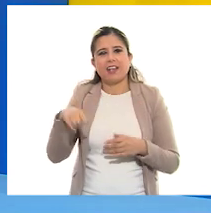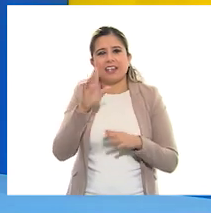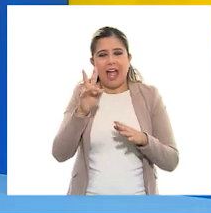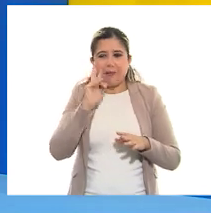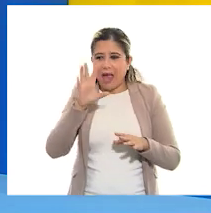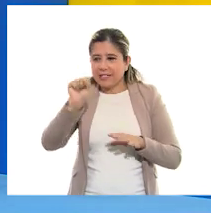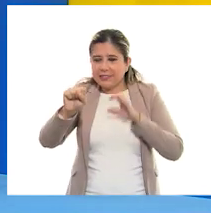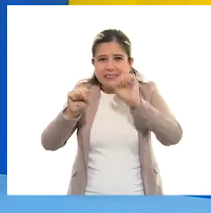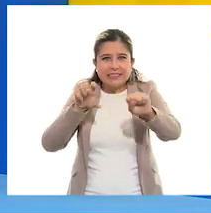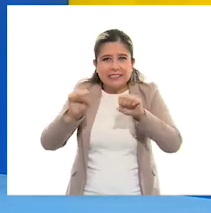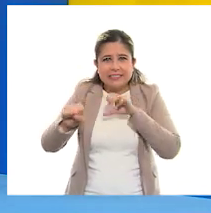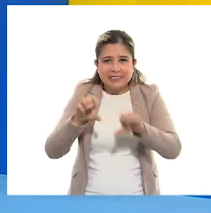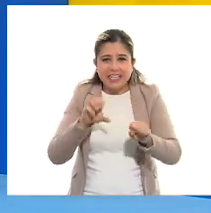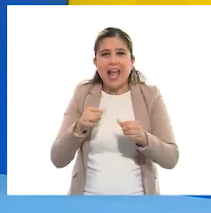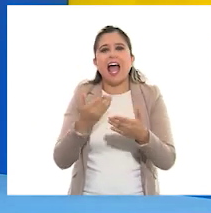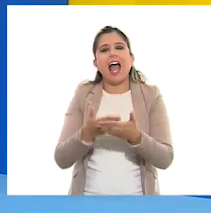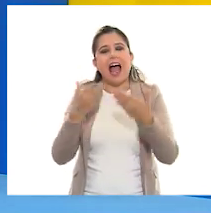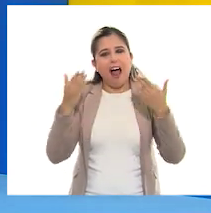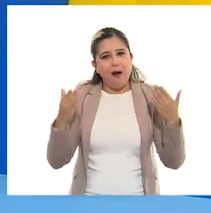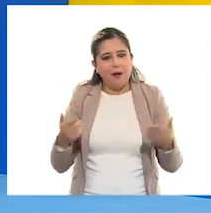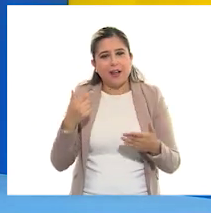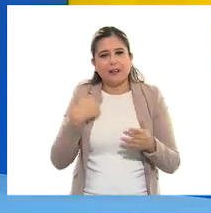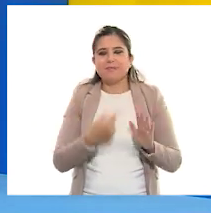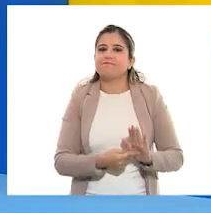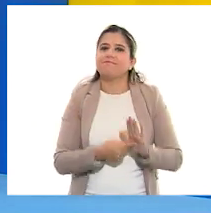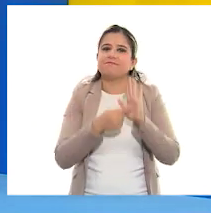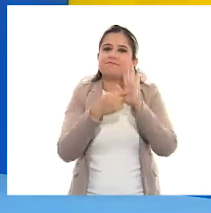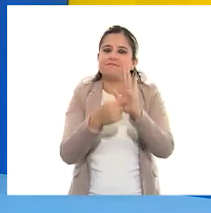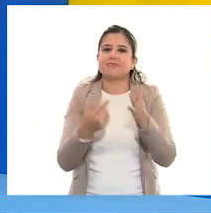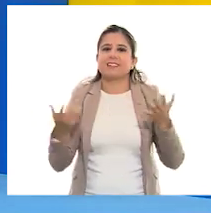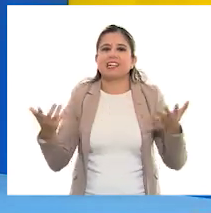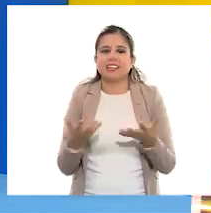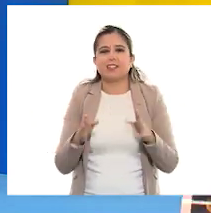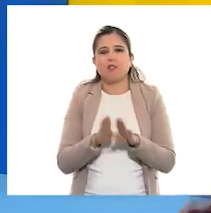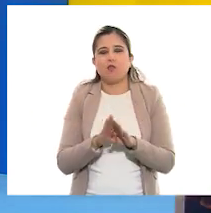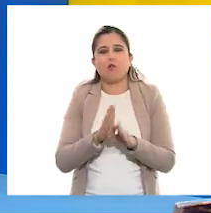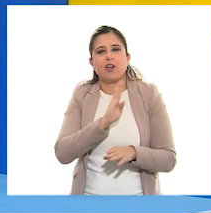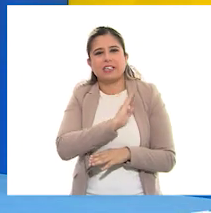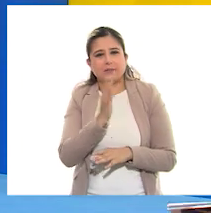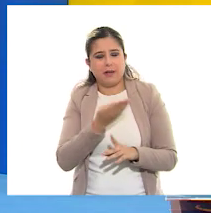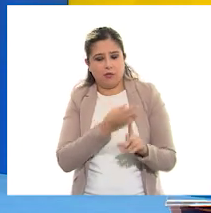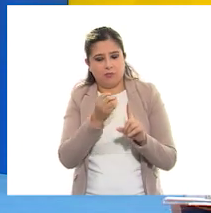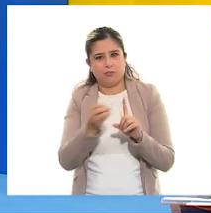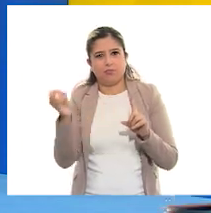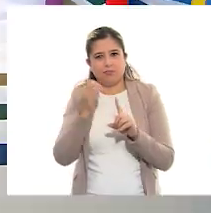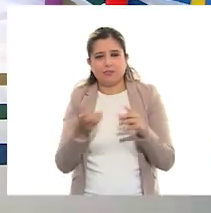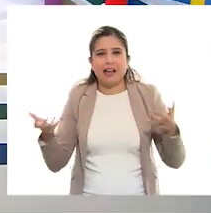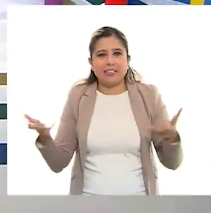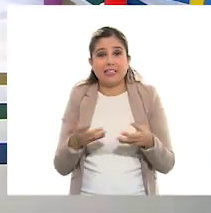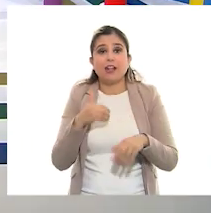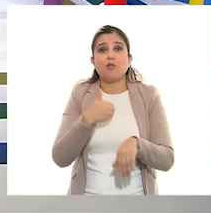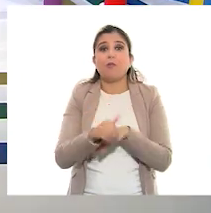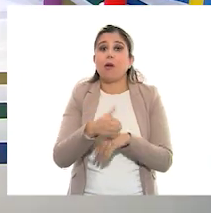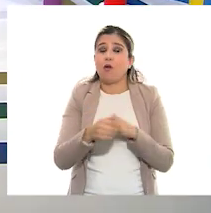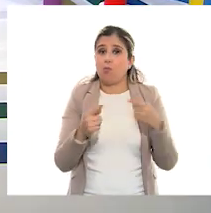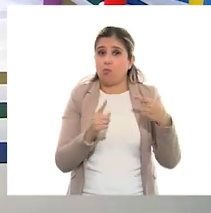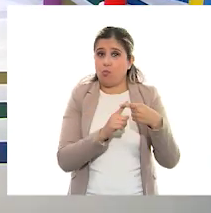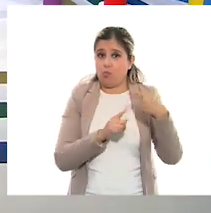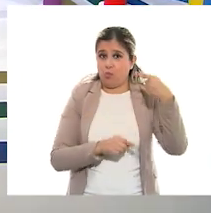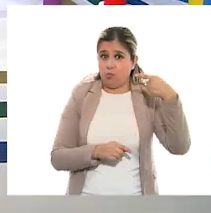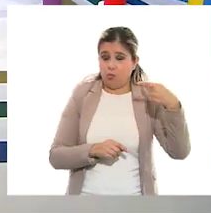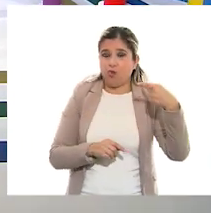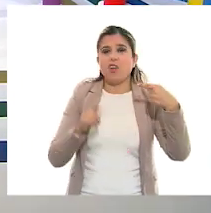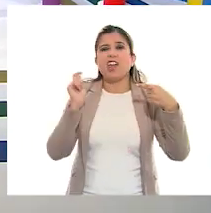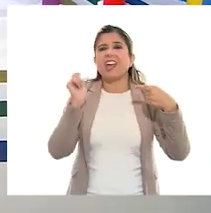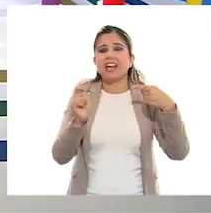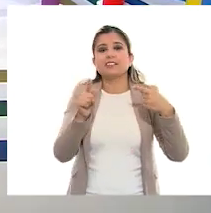pistas suficientes y ahora sí, les presentaré la práctica social del lenguaje que iniciaremos. Es la número 9 y